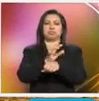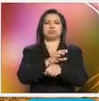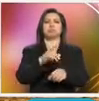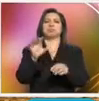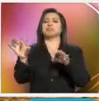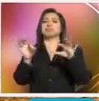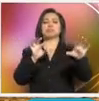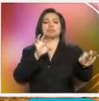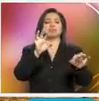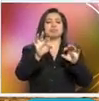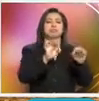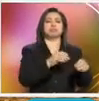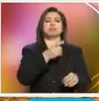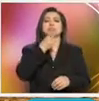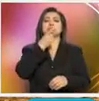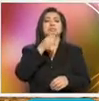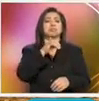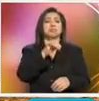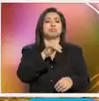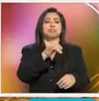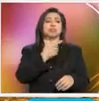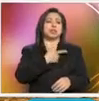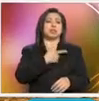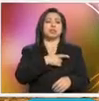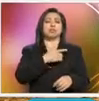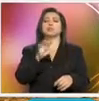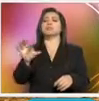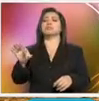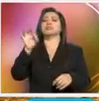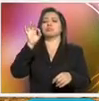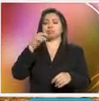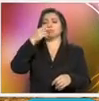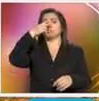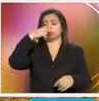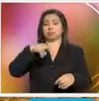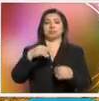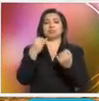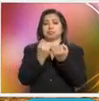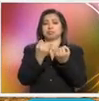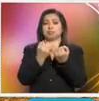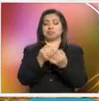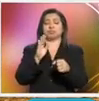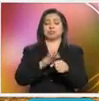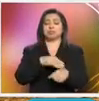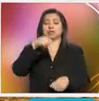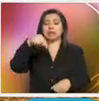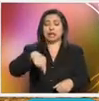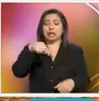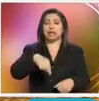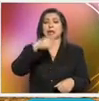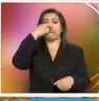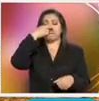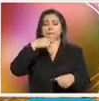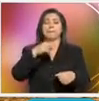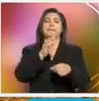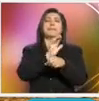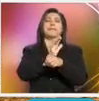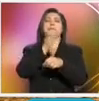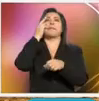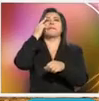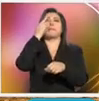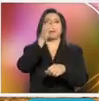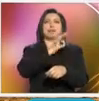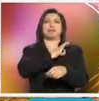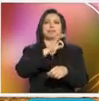ellas, por supuesto, en México, pero tratadas cada una con una ficción diferente. Hay películas, repito, con grandes estrellas como